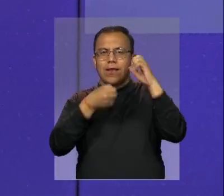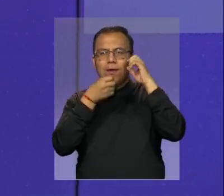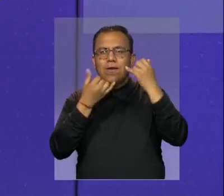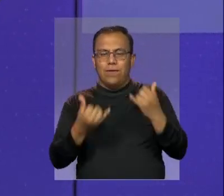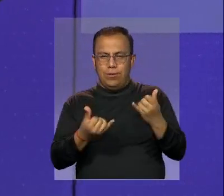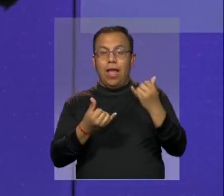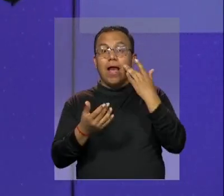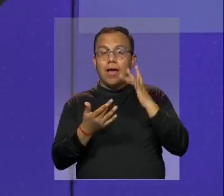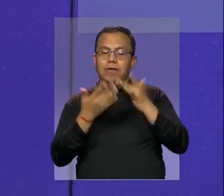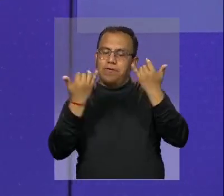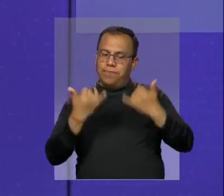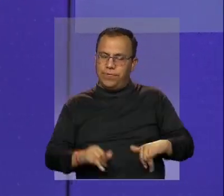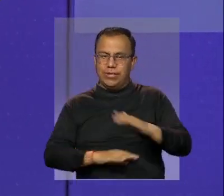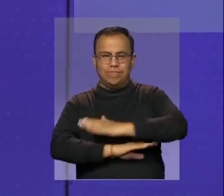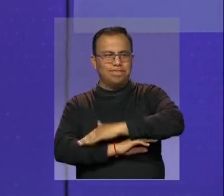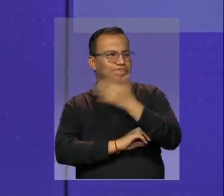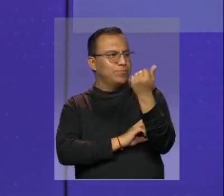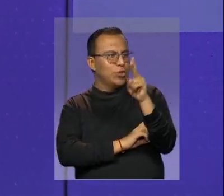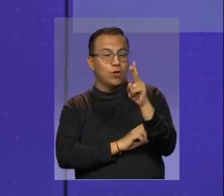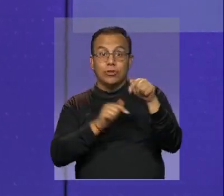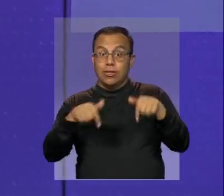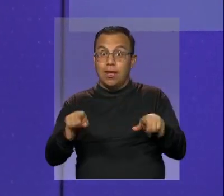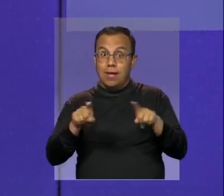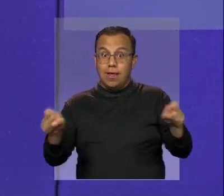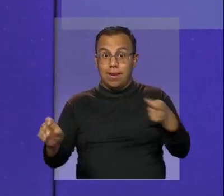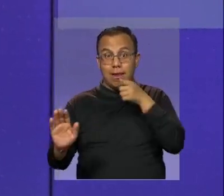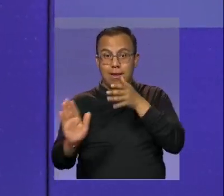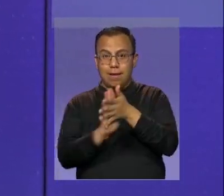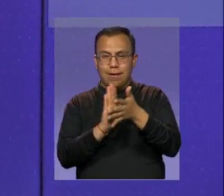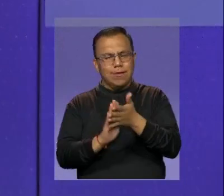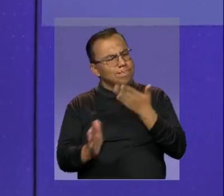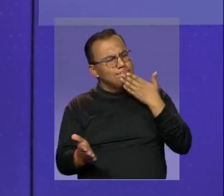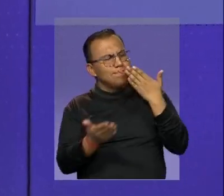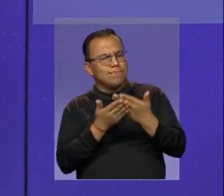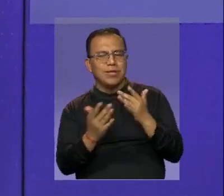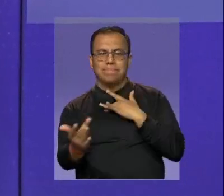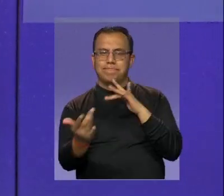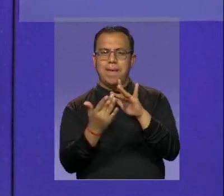un podcast. De esta manera llegamos al final de esta emisión de ahora. Les agradecemos por su